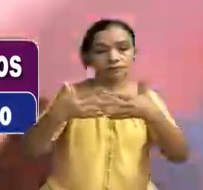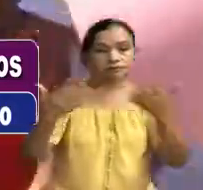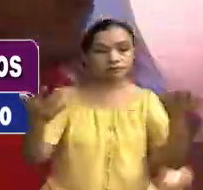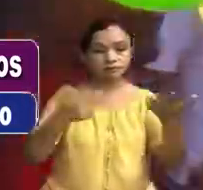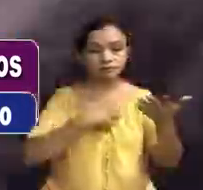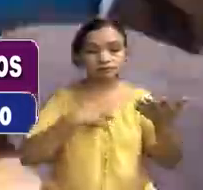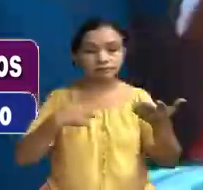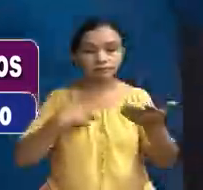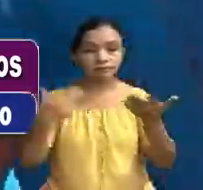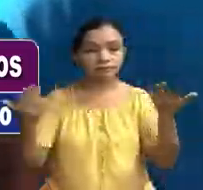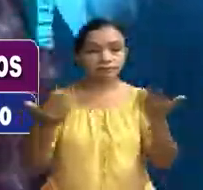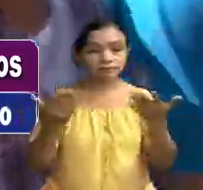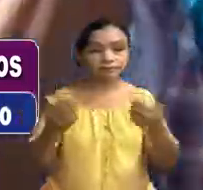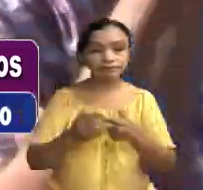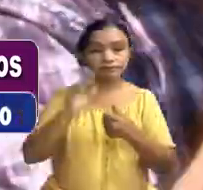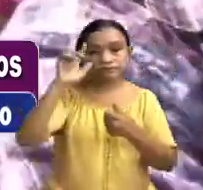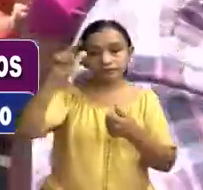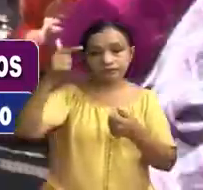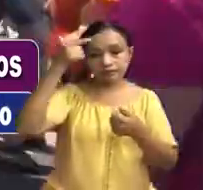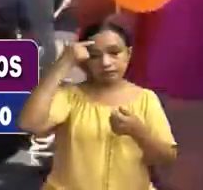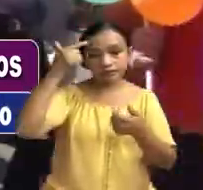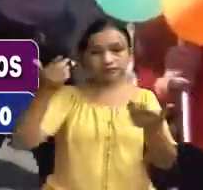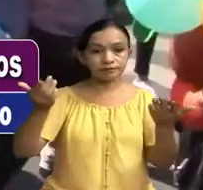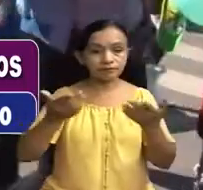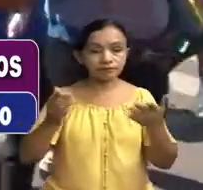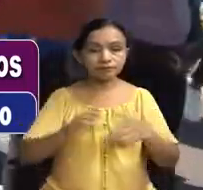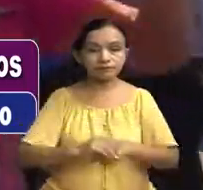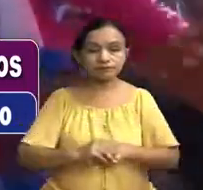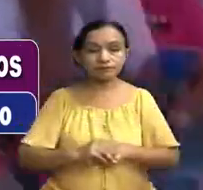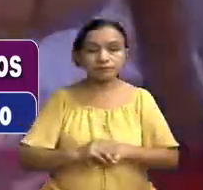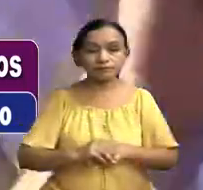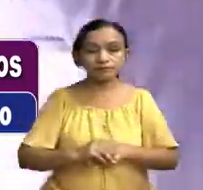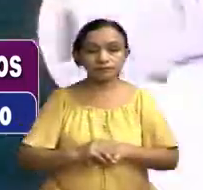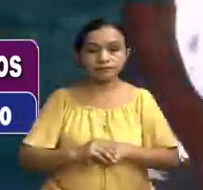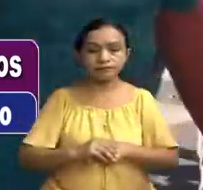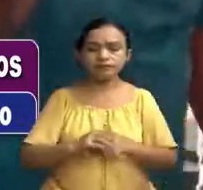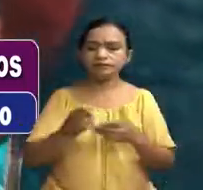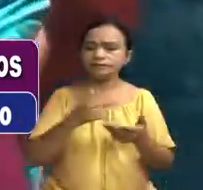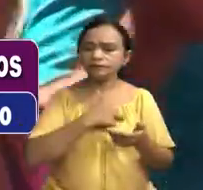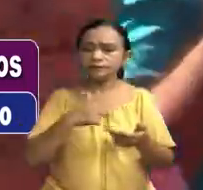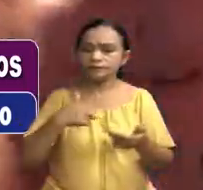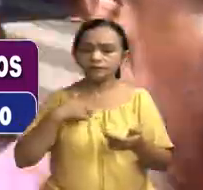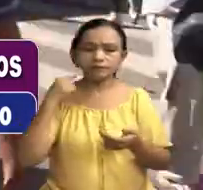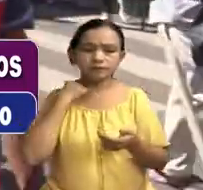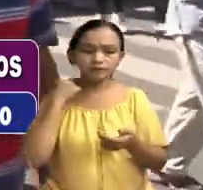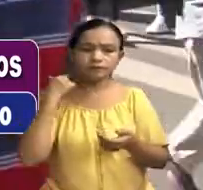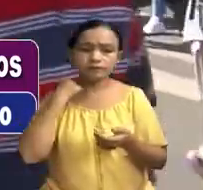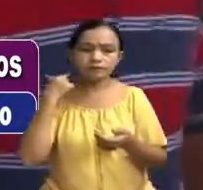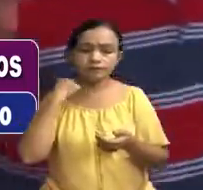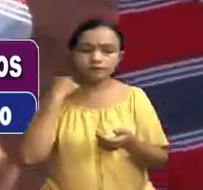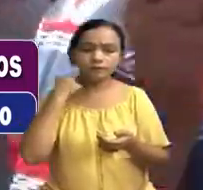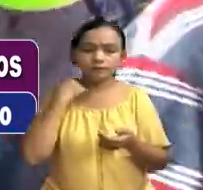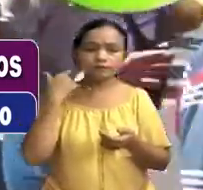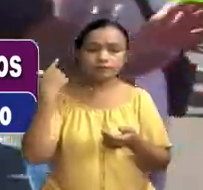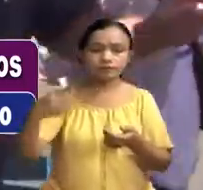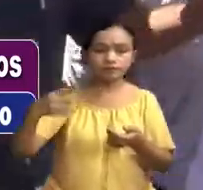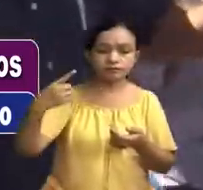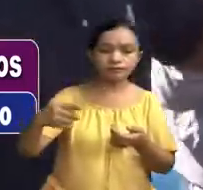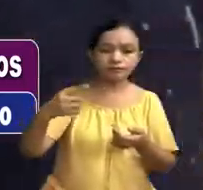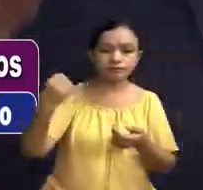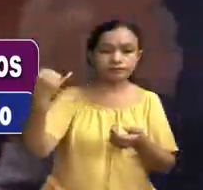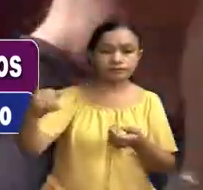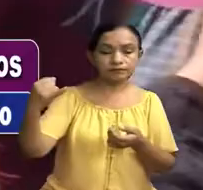el injerencismo y los gobiernos autoritarios. Y entonces, la bandera de la democracia siempre ha estado al lado